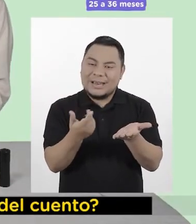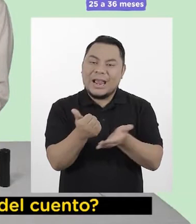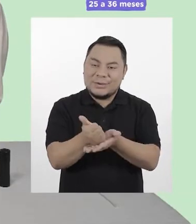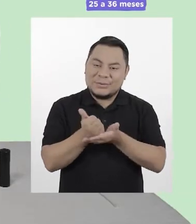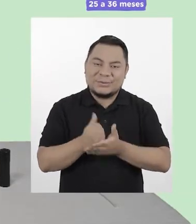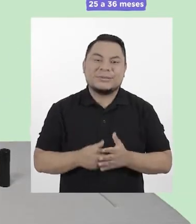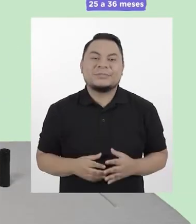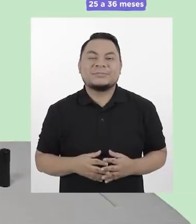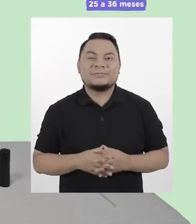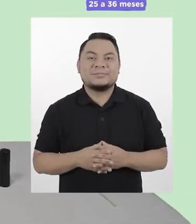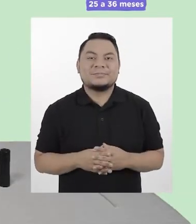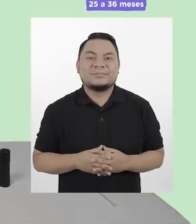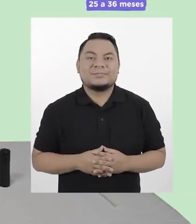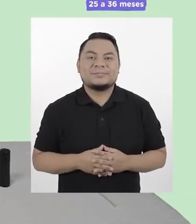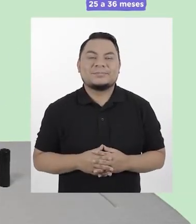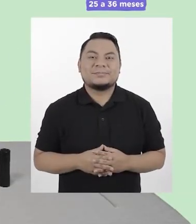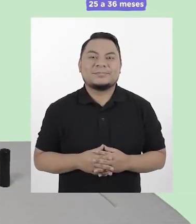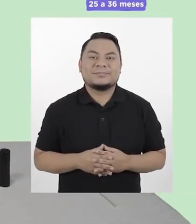cuento?